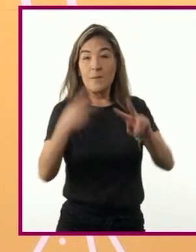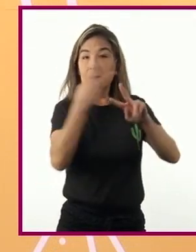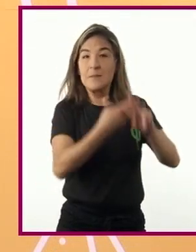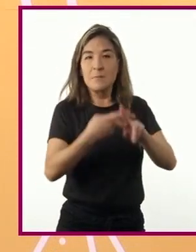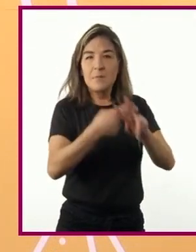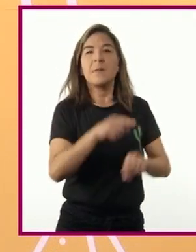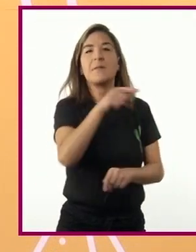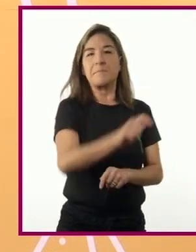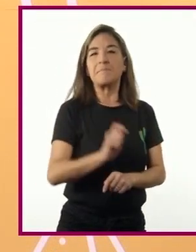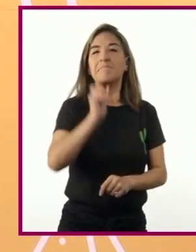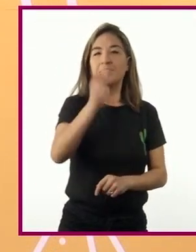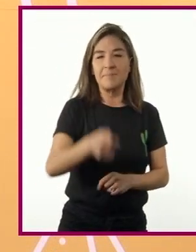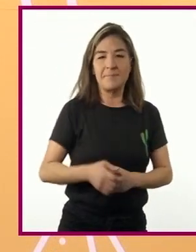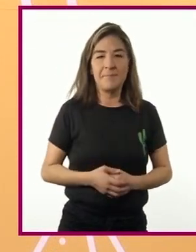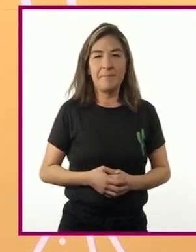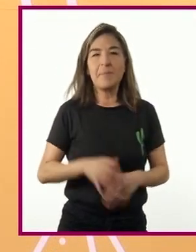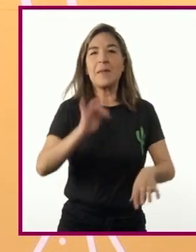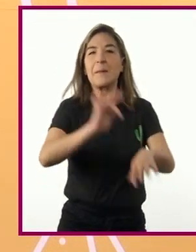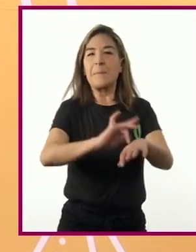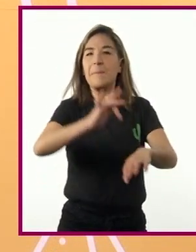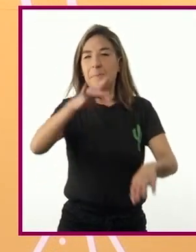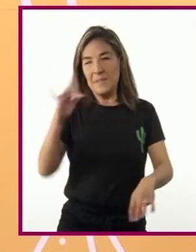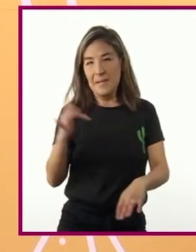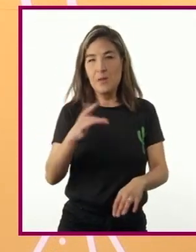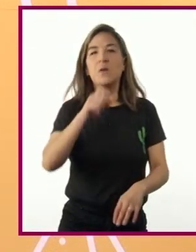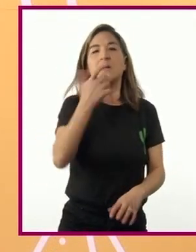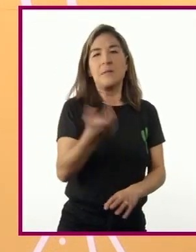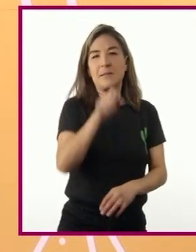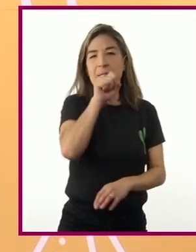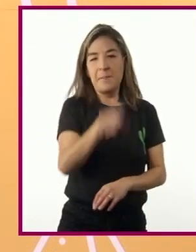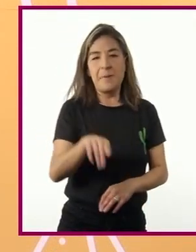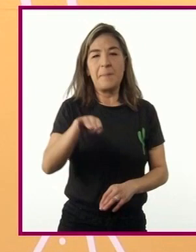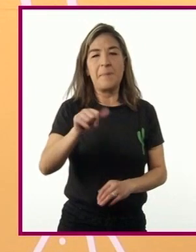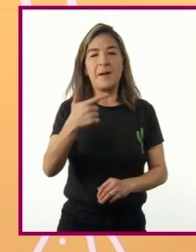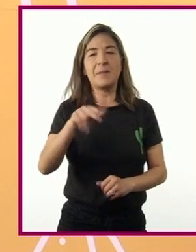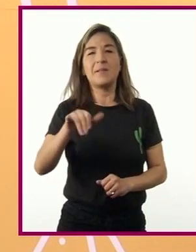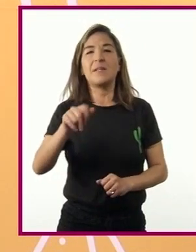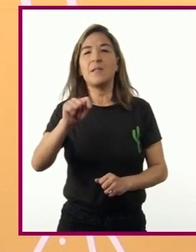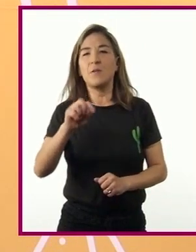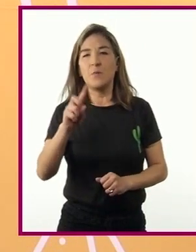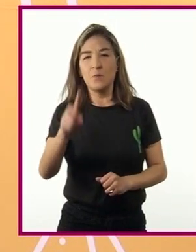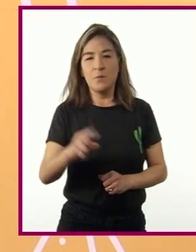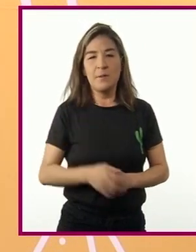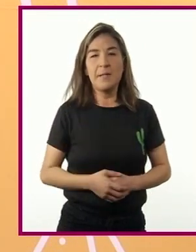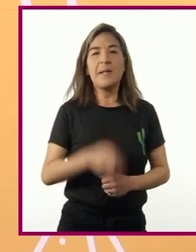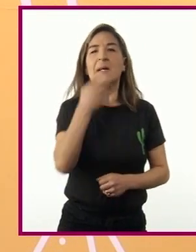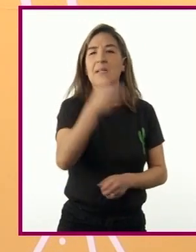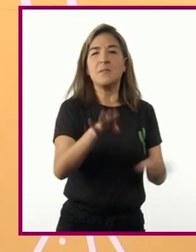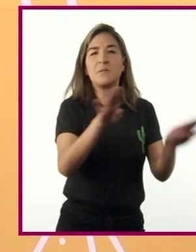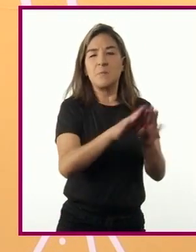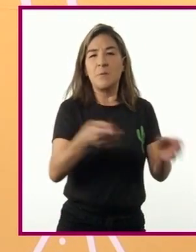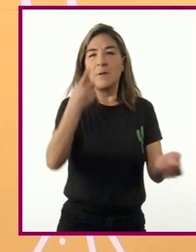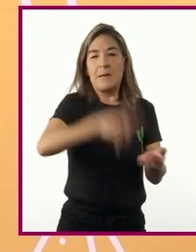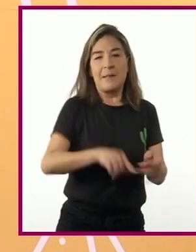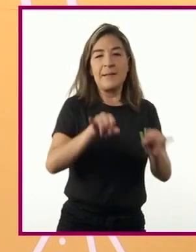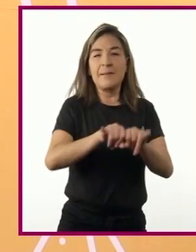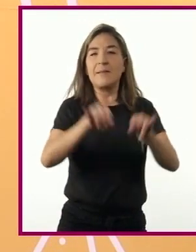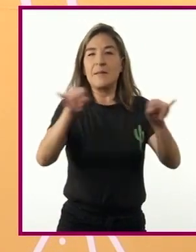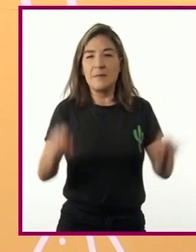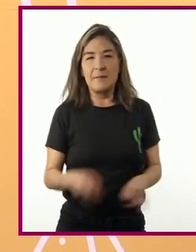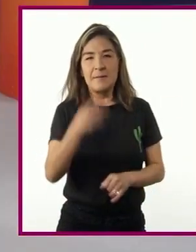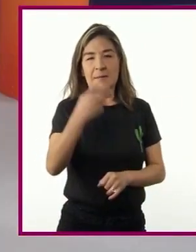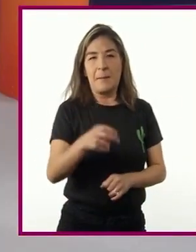le corresponde cierto brillo o magnitud absoluta, vista a una distancia de